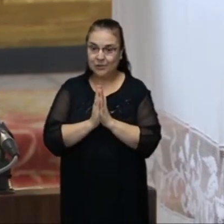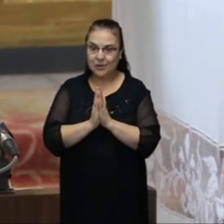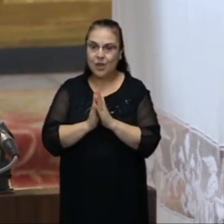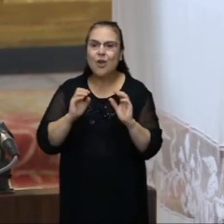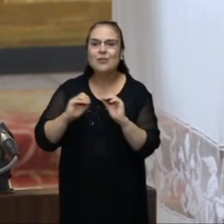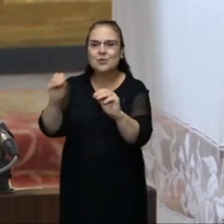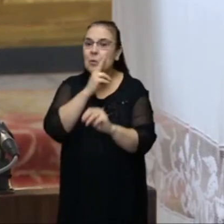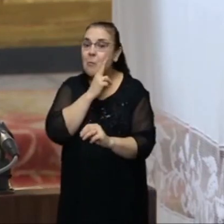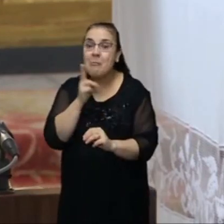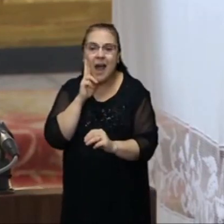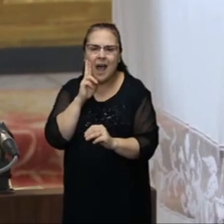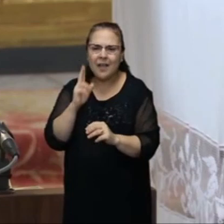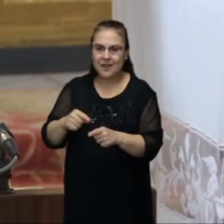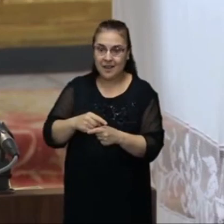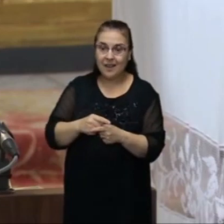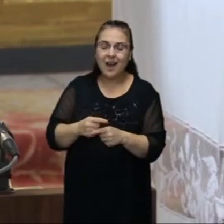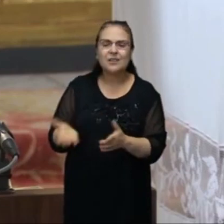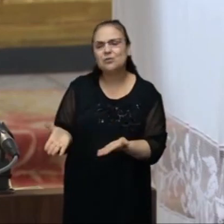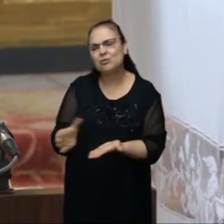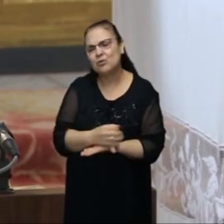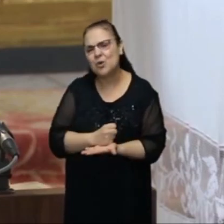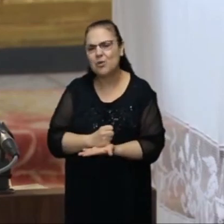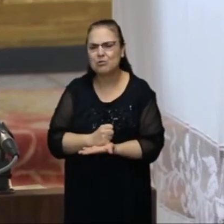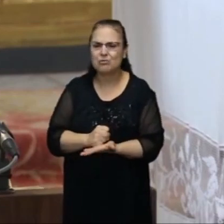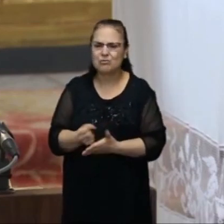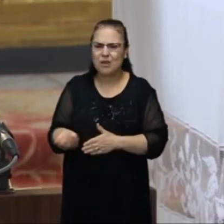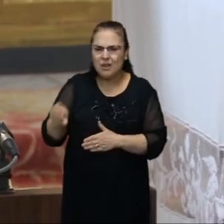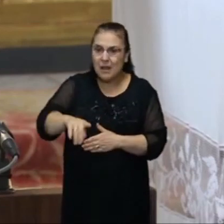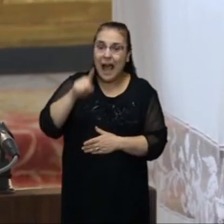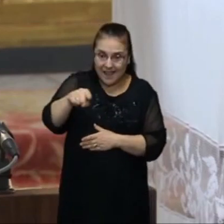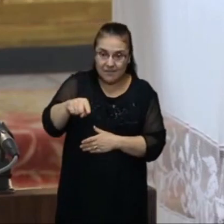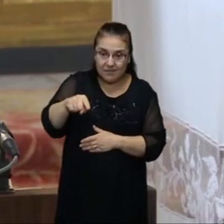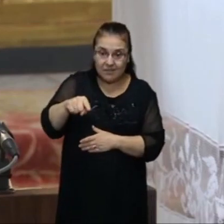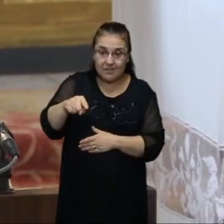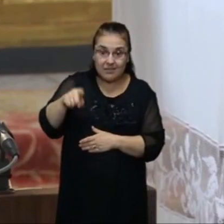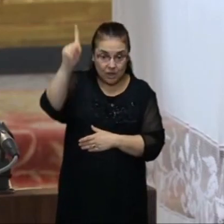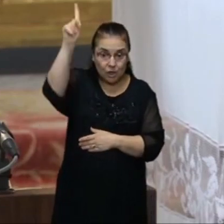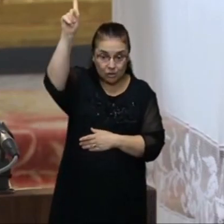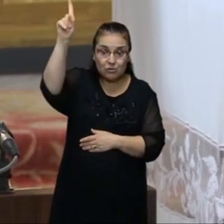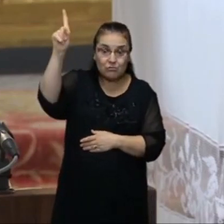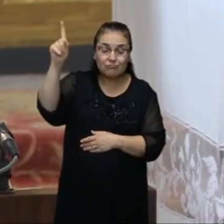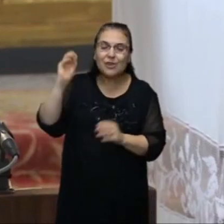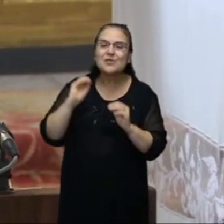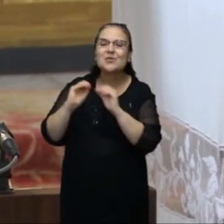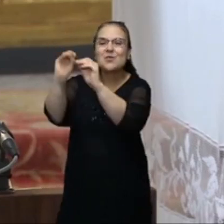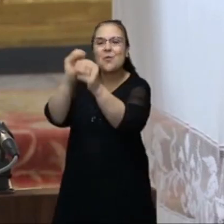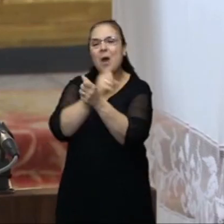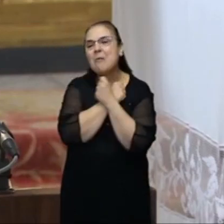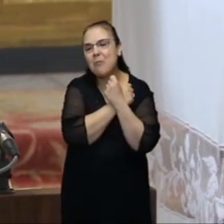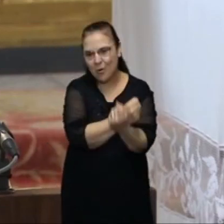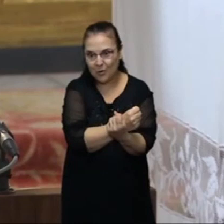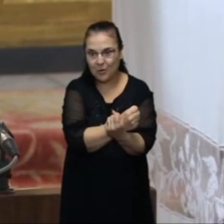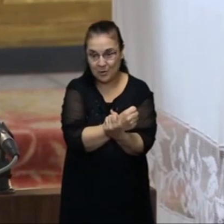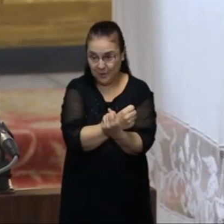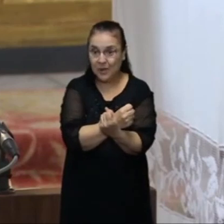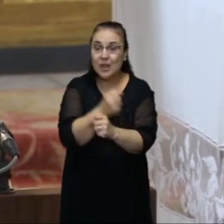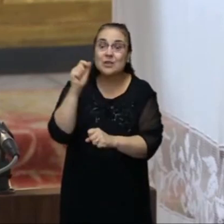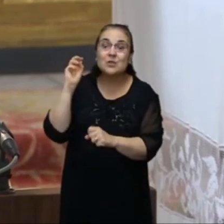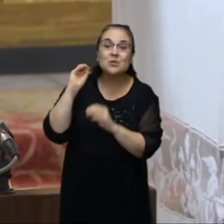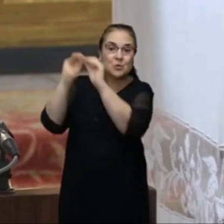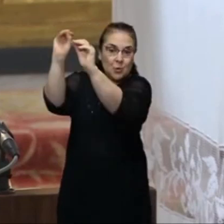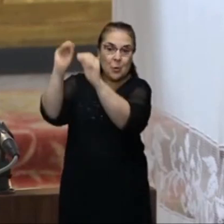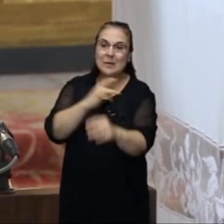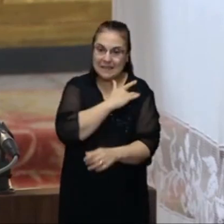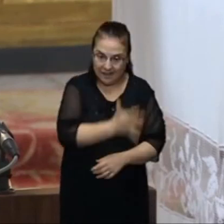Madre y con nuestra Madre a todos los difuntos. Ahí está Dios. Ahí está su amor. Ahí está su